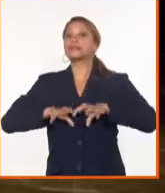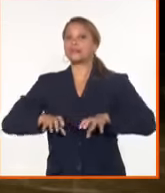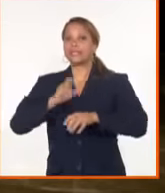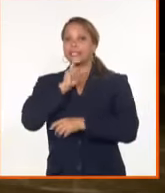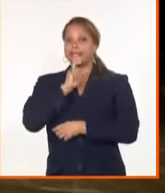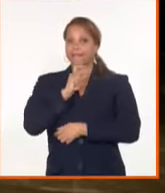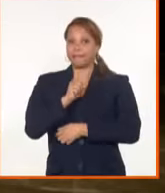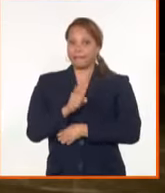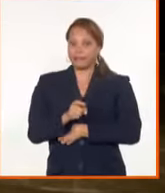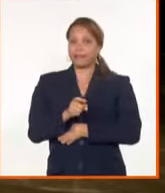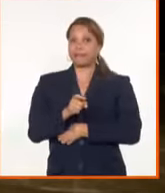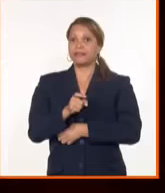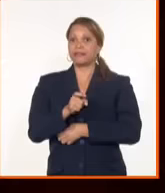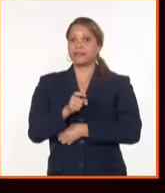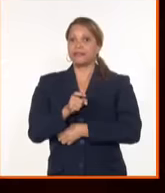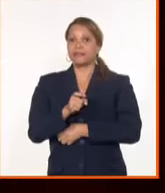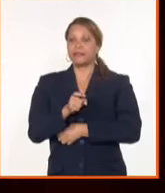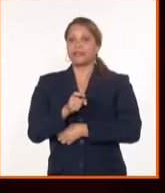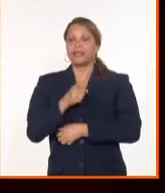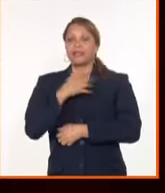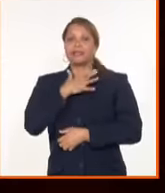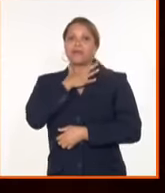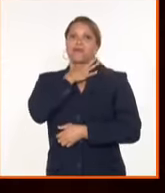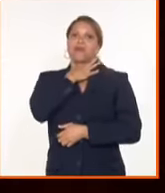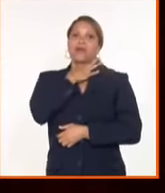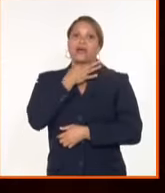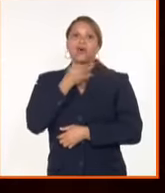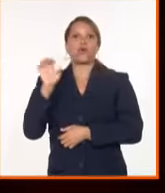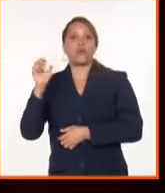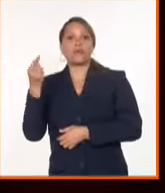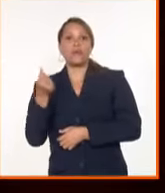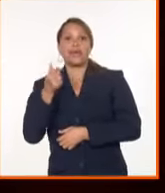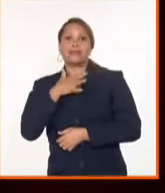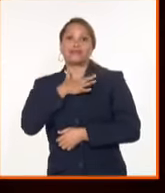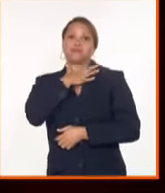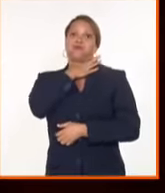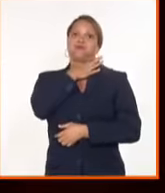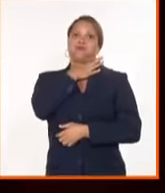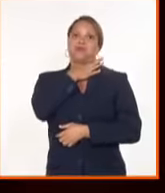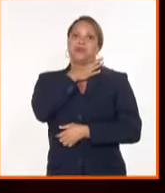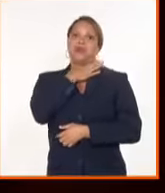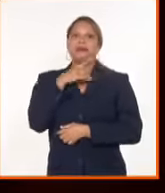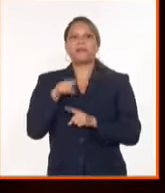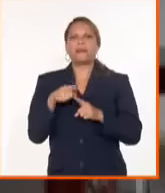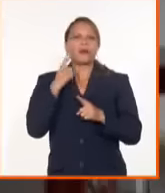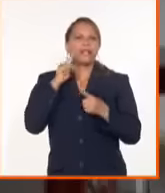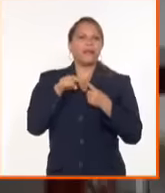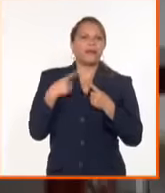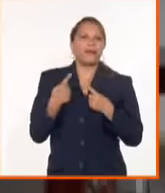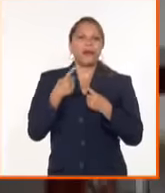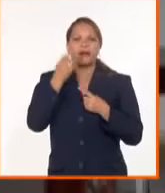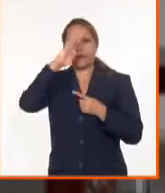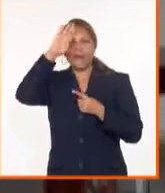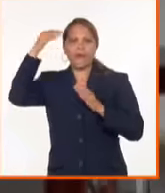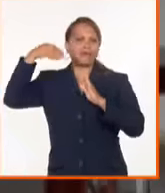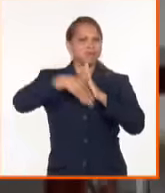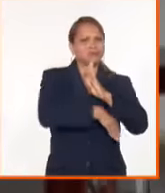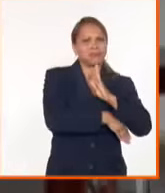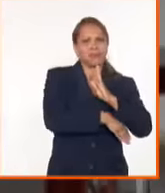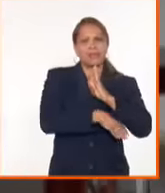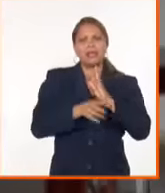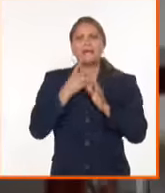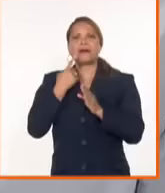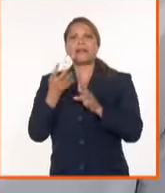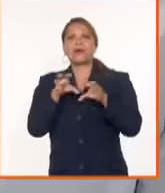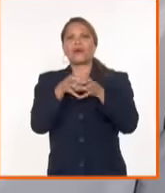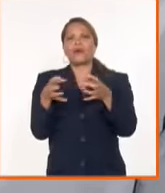presión, de asfixia económica, para provocar el colapso de la revolución, para fracturar la unidad entre